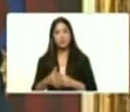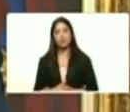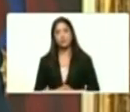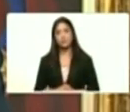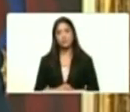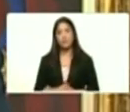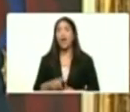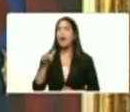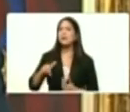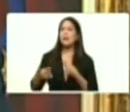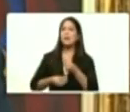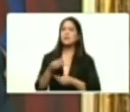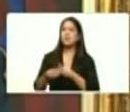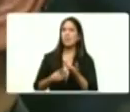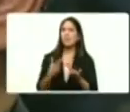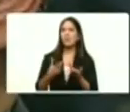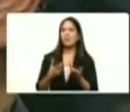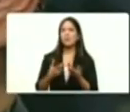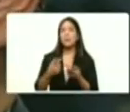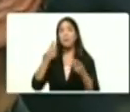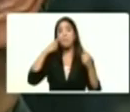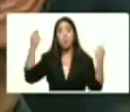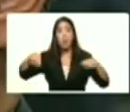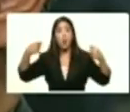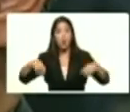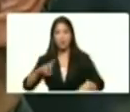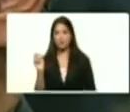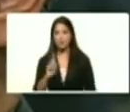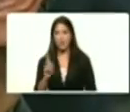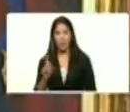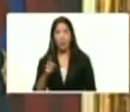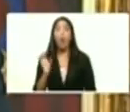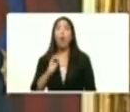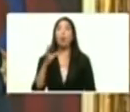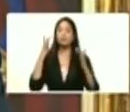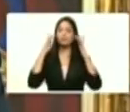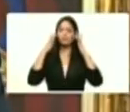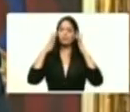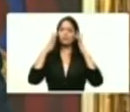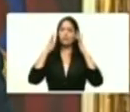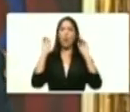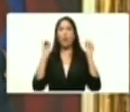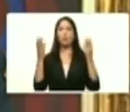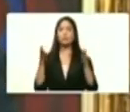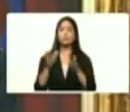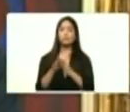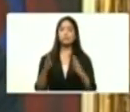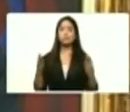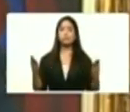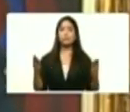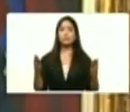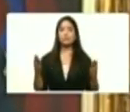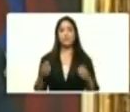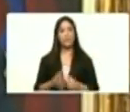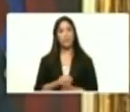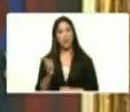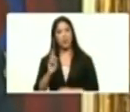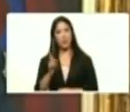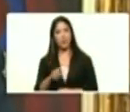Aquí no estamos haciendo de aprendiz de brujo. Ni de pitonizo. Ni de Hermes. Ni de astrólogo. Que no pegan una.